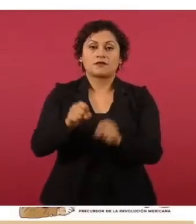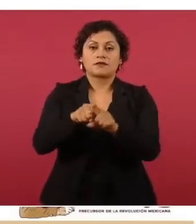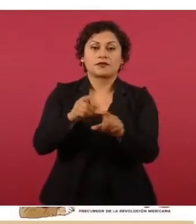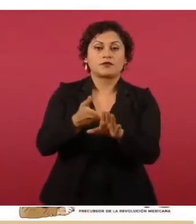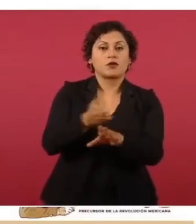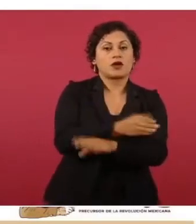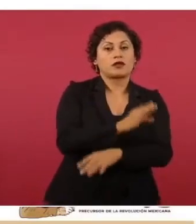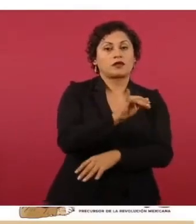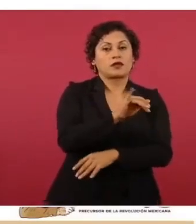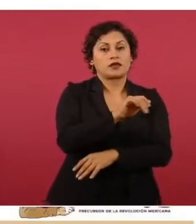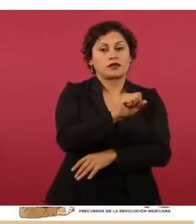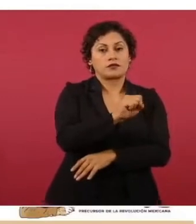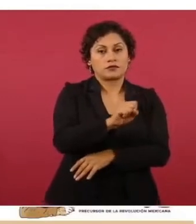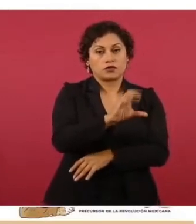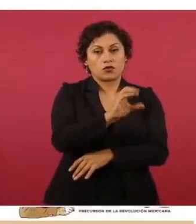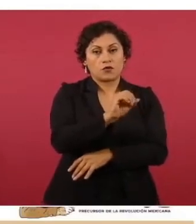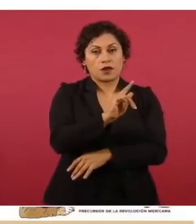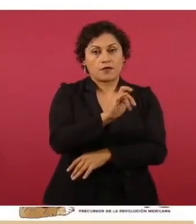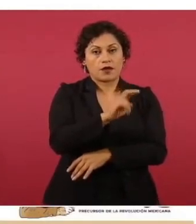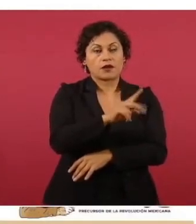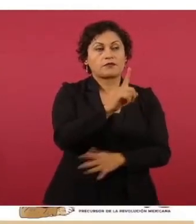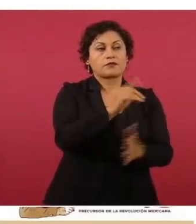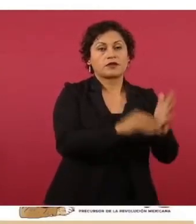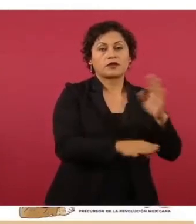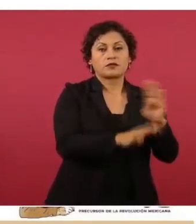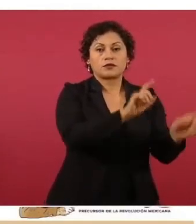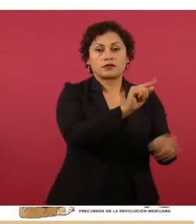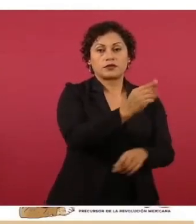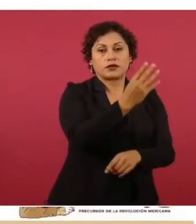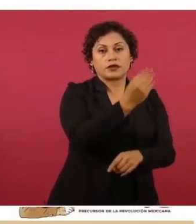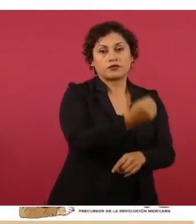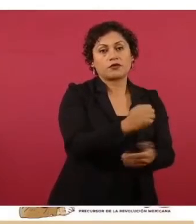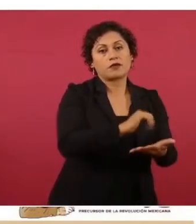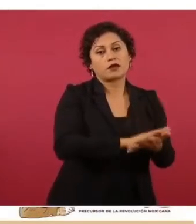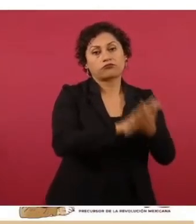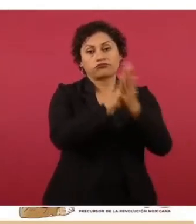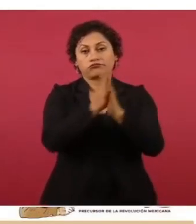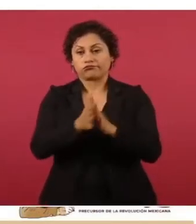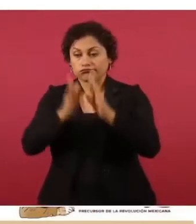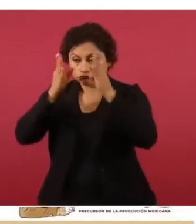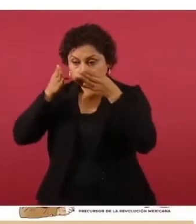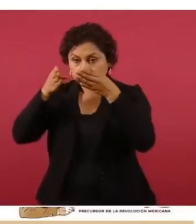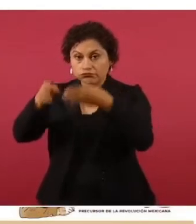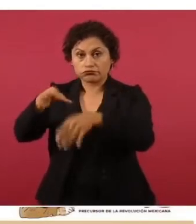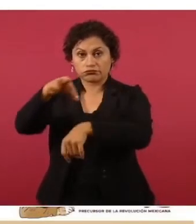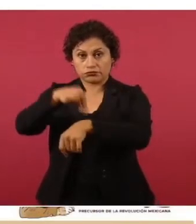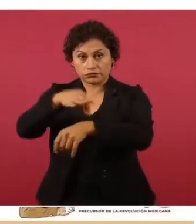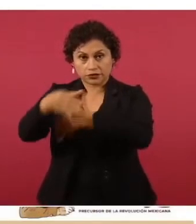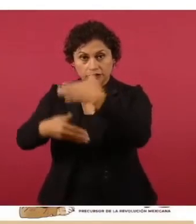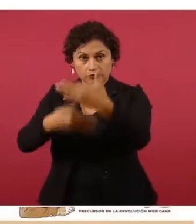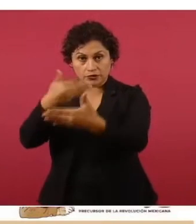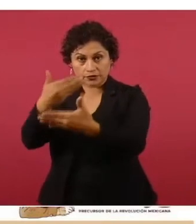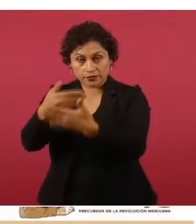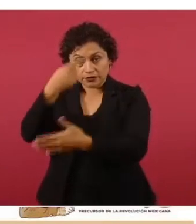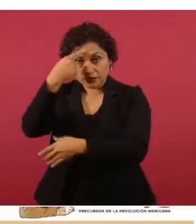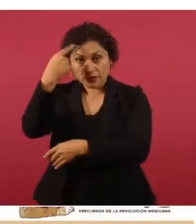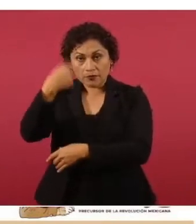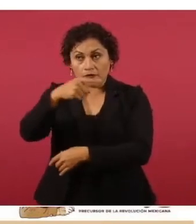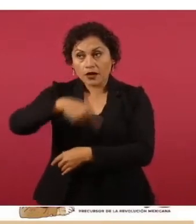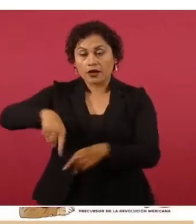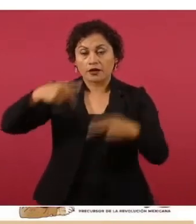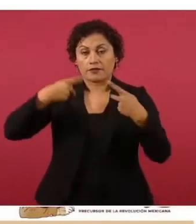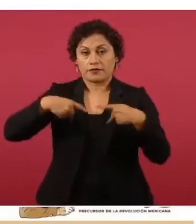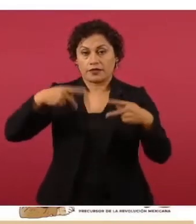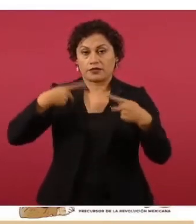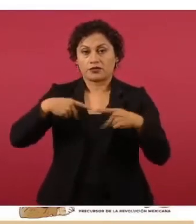de 1979, ahora en el enfoque de atención médica para las personas en cualquier situación,